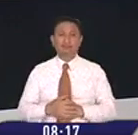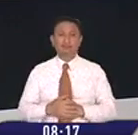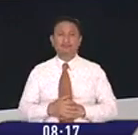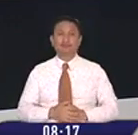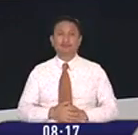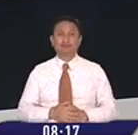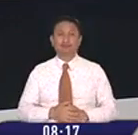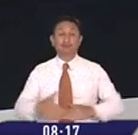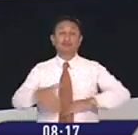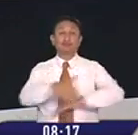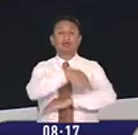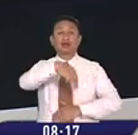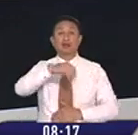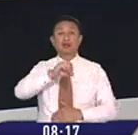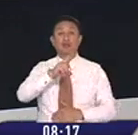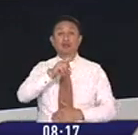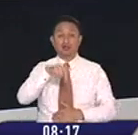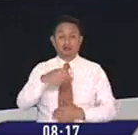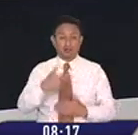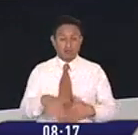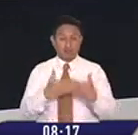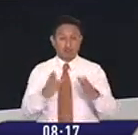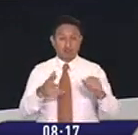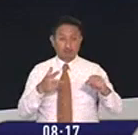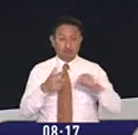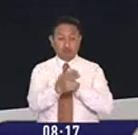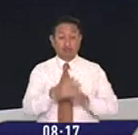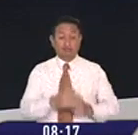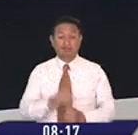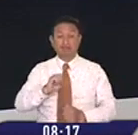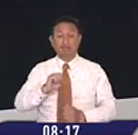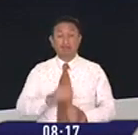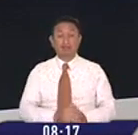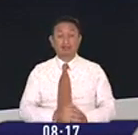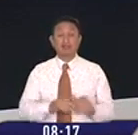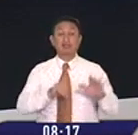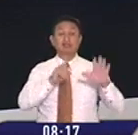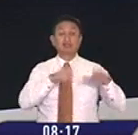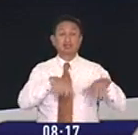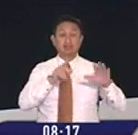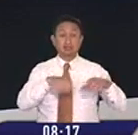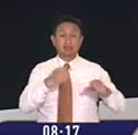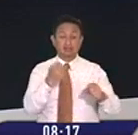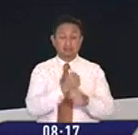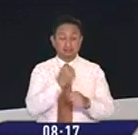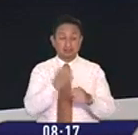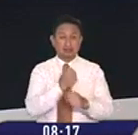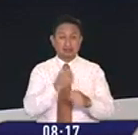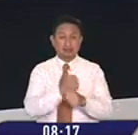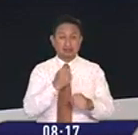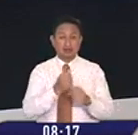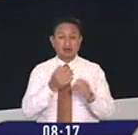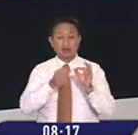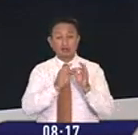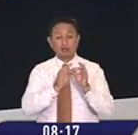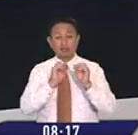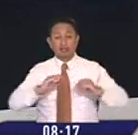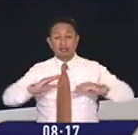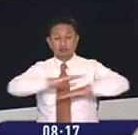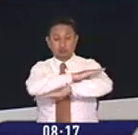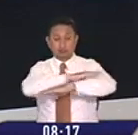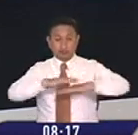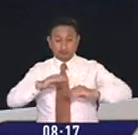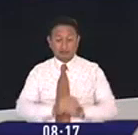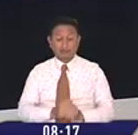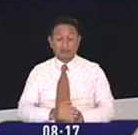La avenida Morón Valverde fue habilitada, enhorabuena, por fin, ¿eh? 6 meses de trabajo de mejoramiento vial que